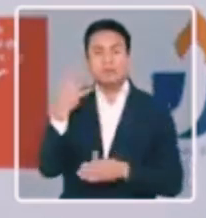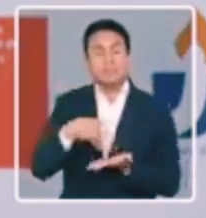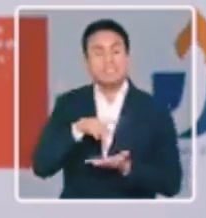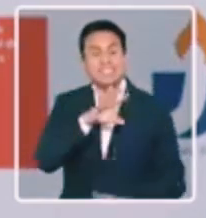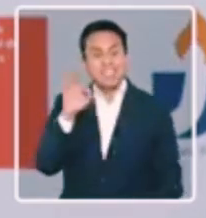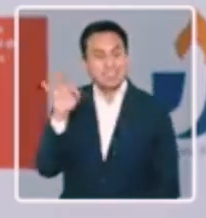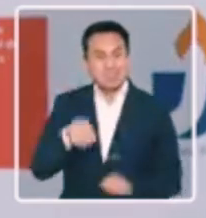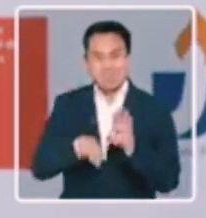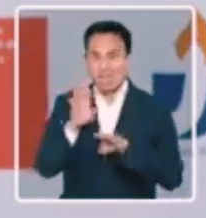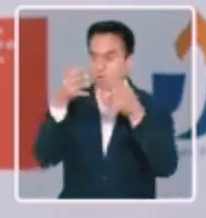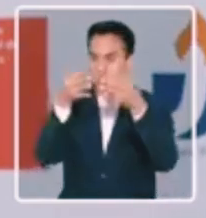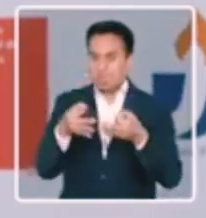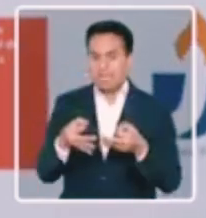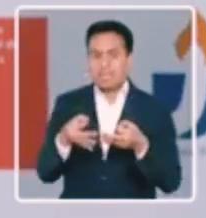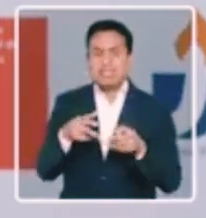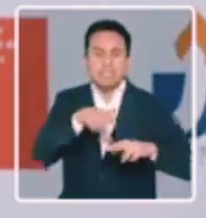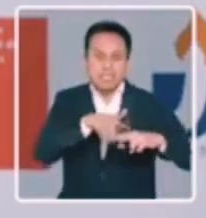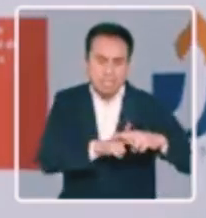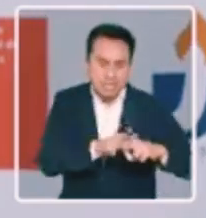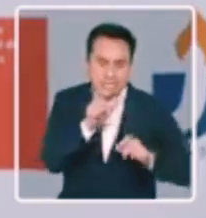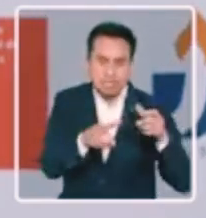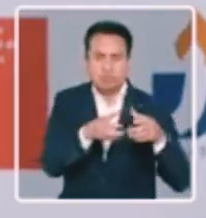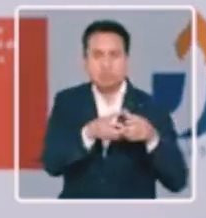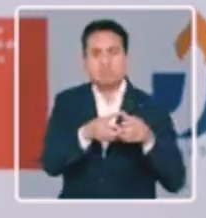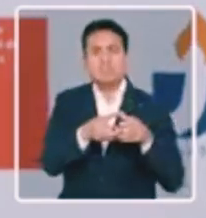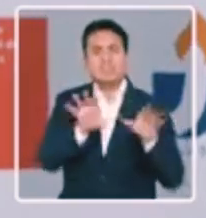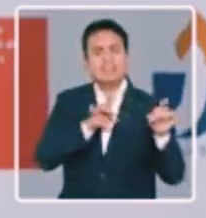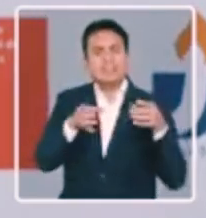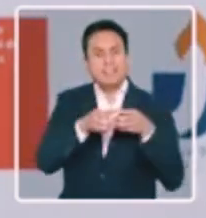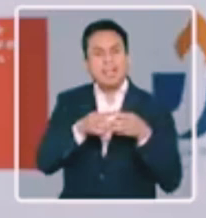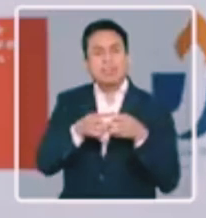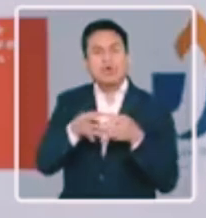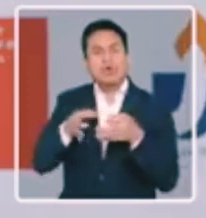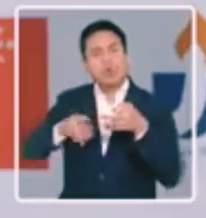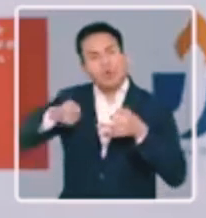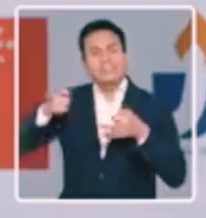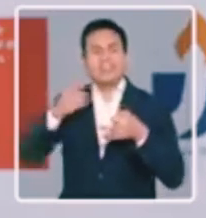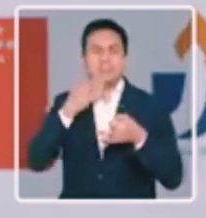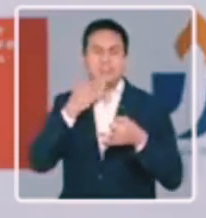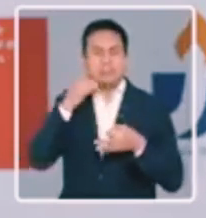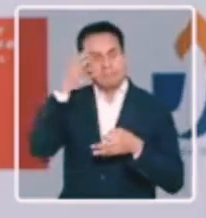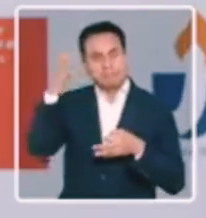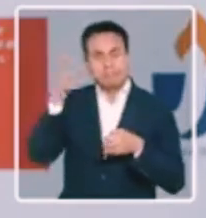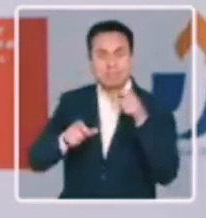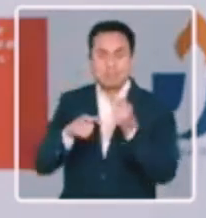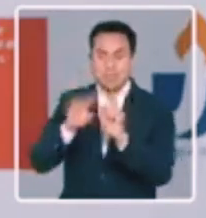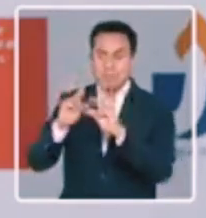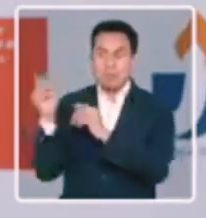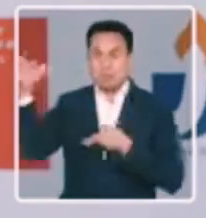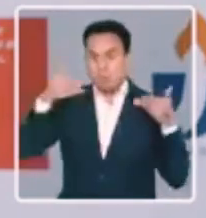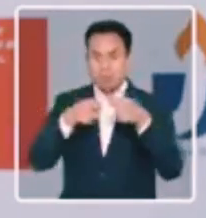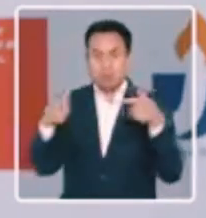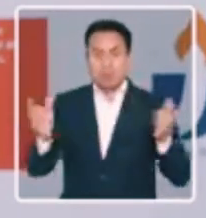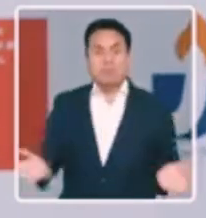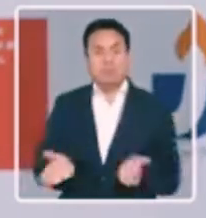4500 en total sumando técnicos delegados jueces Y seguramente también vendrán muchas familias lo que significa